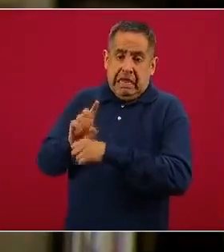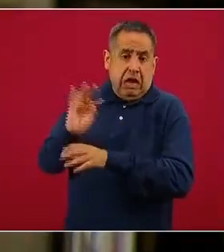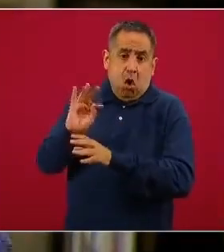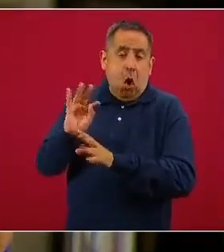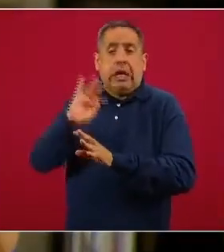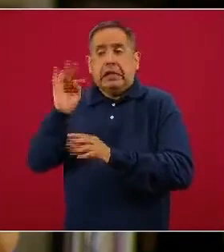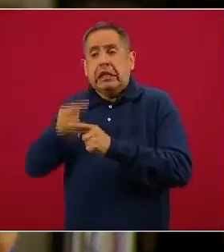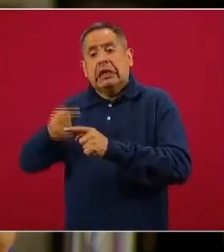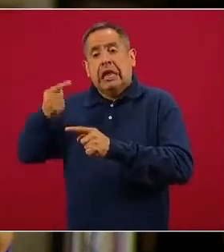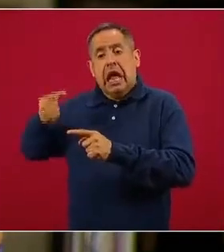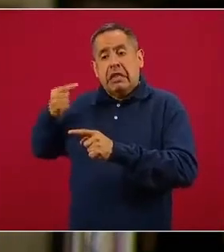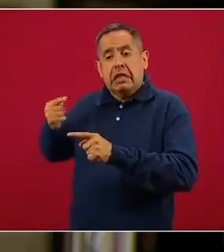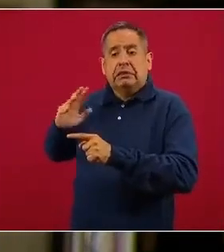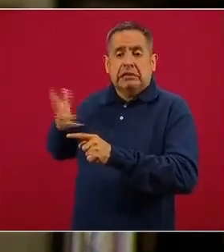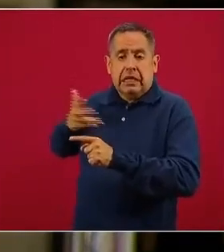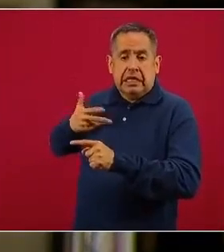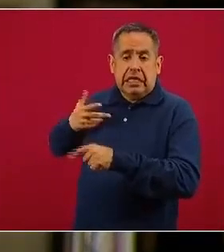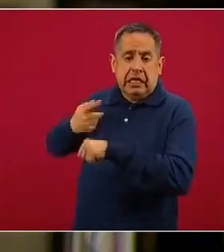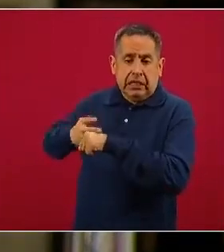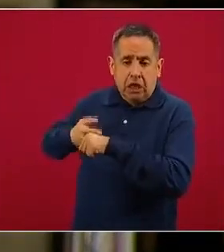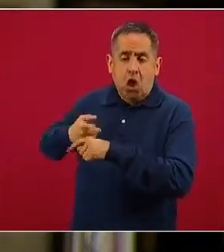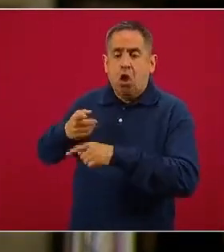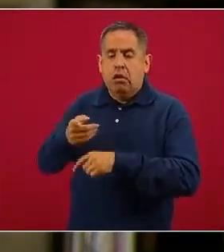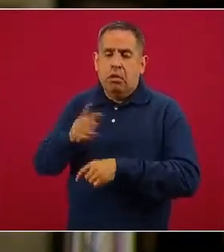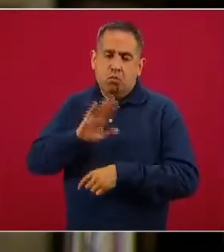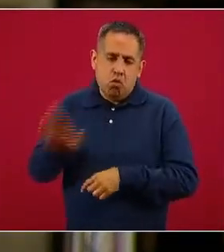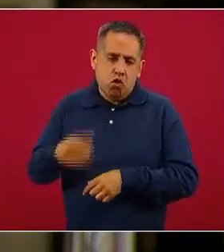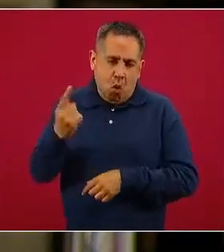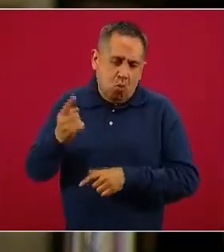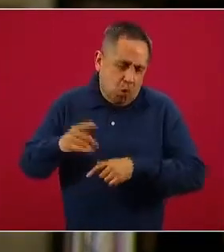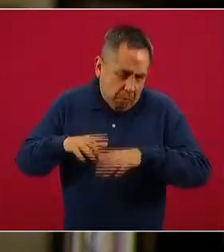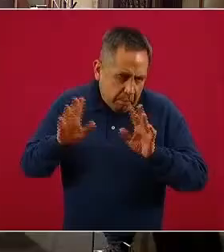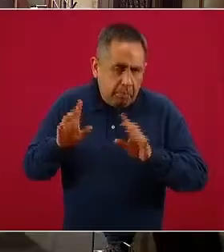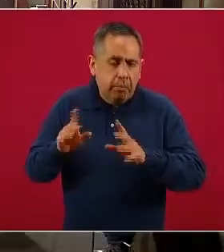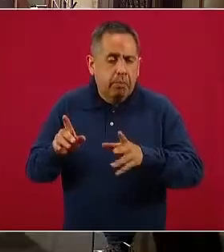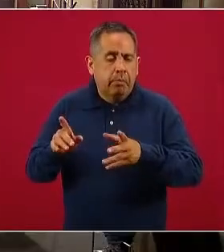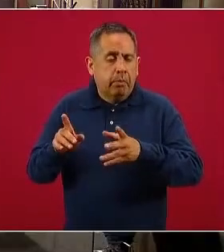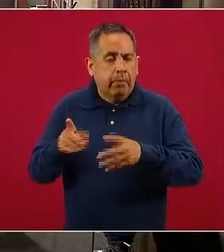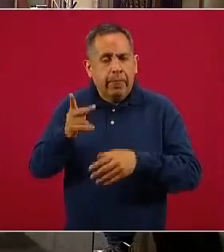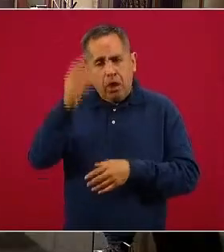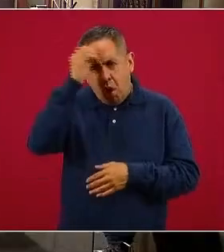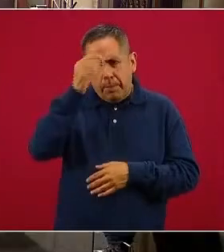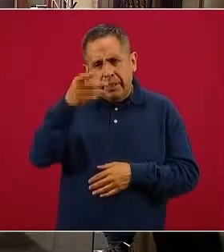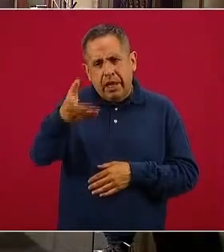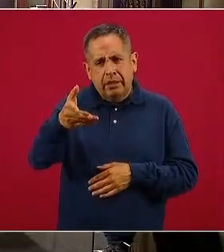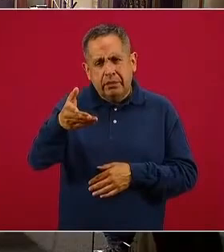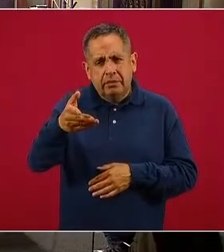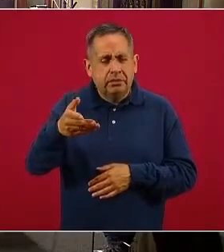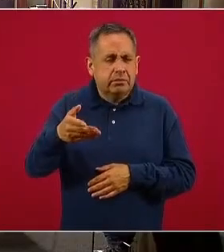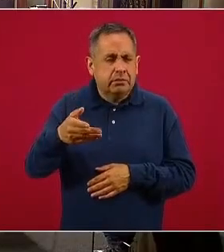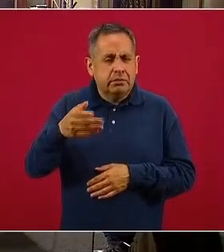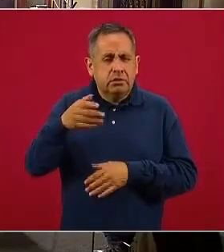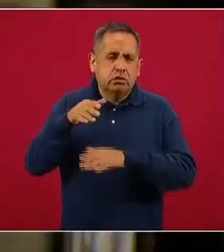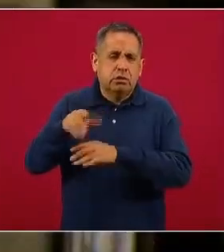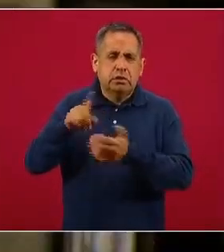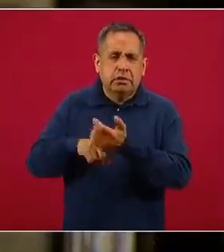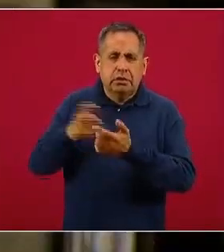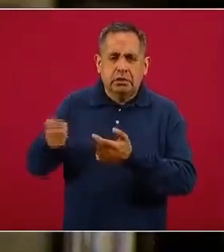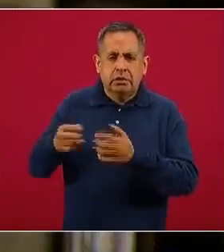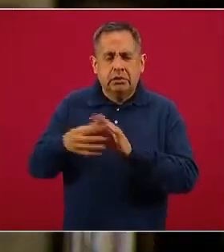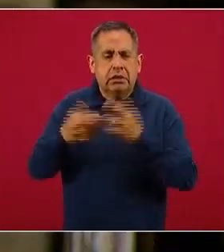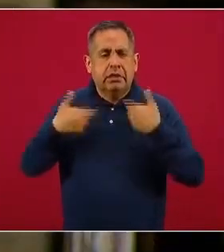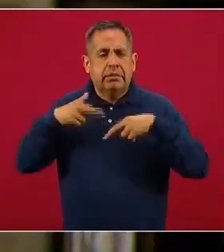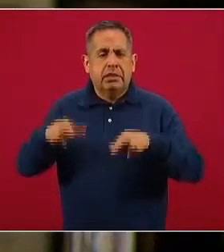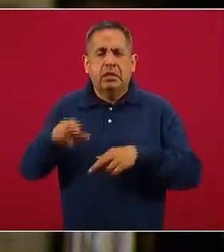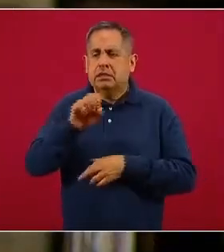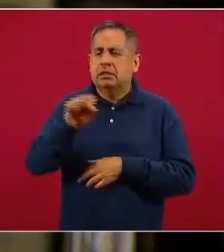venían varios senadores ya contagiados, incluso el fallecimiento de uno de ellos. ¿Qué opina o qué opinión tiene al respecto representando a la